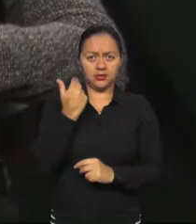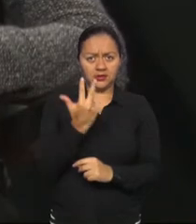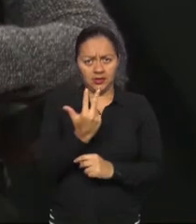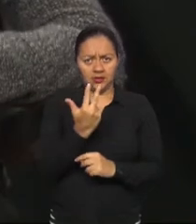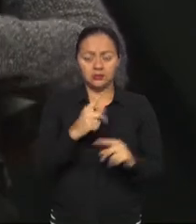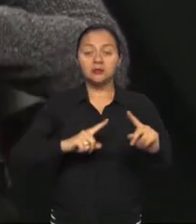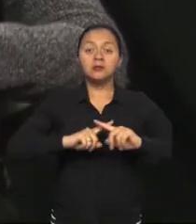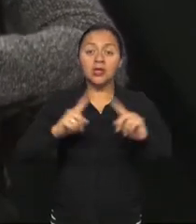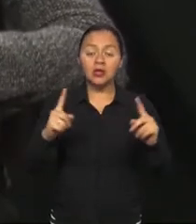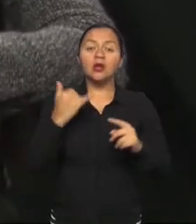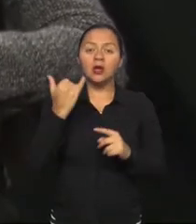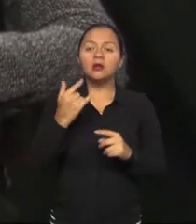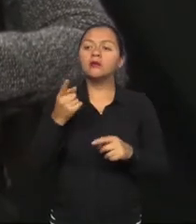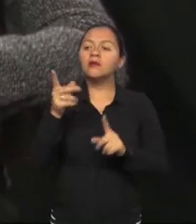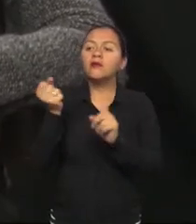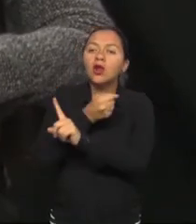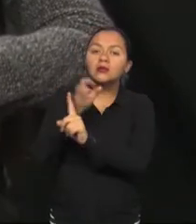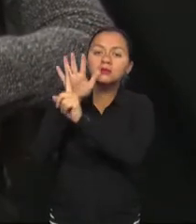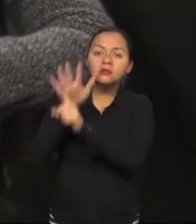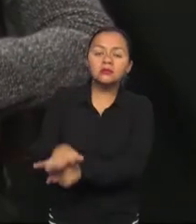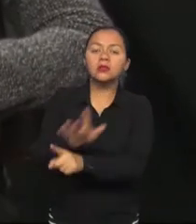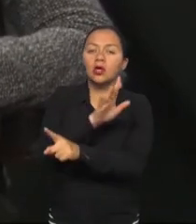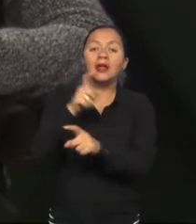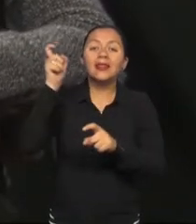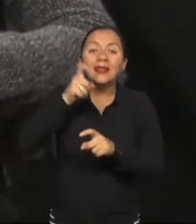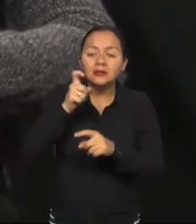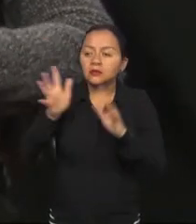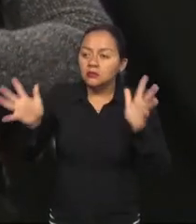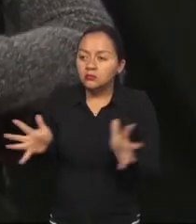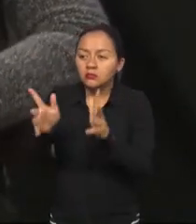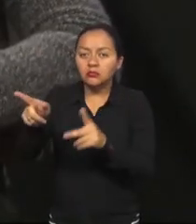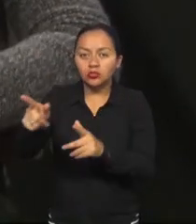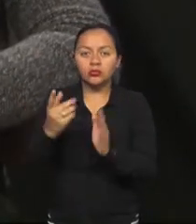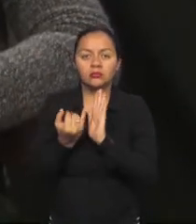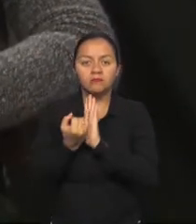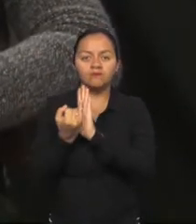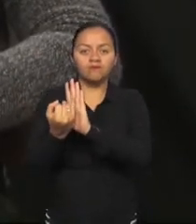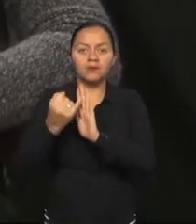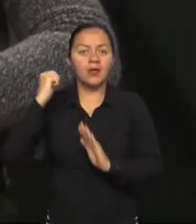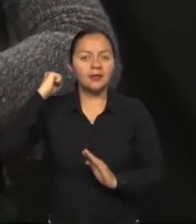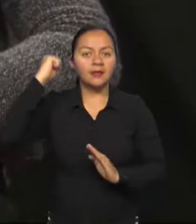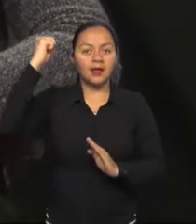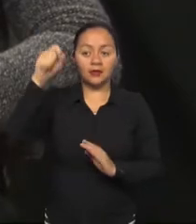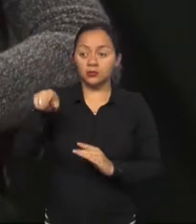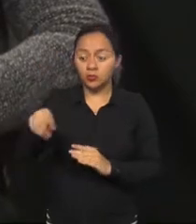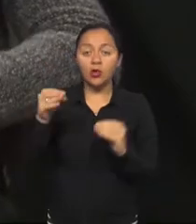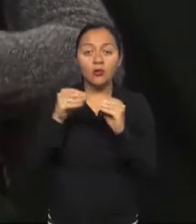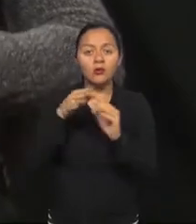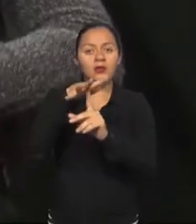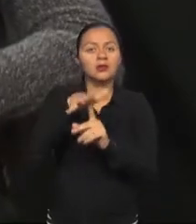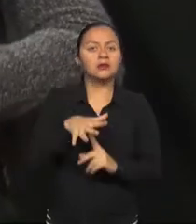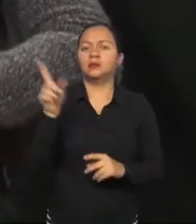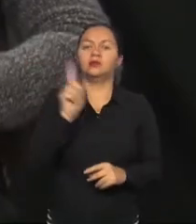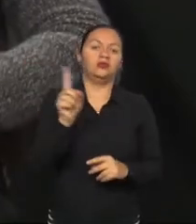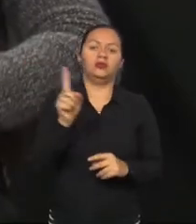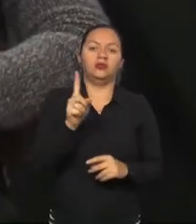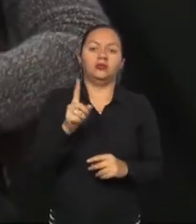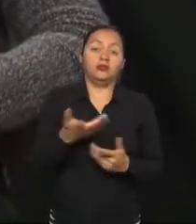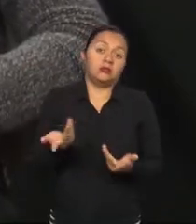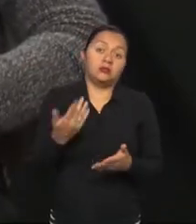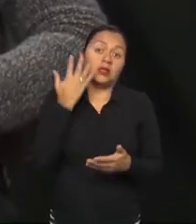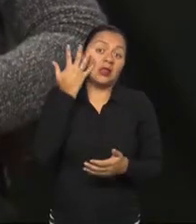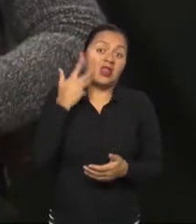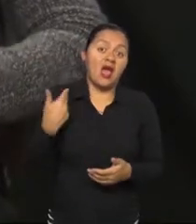mecanismos que le permitan a esta persona superar también la discriminación de la que es objeto y muy probablemente